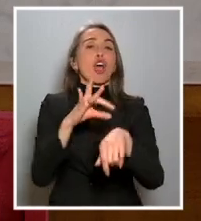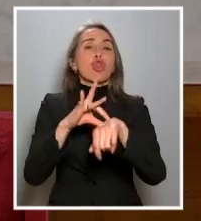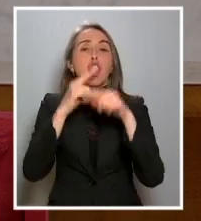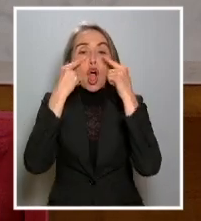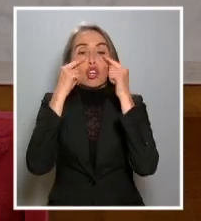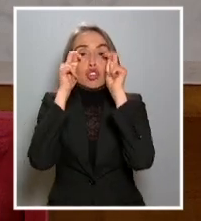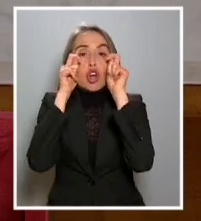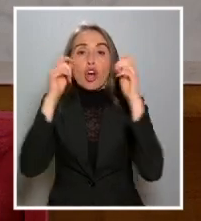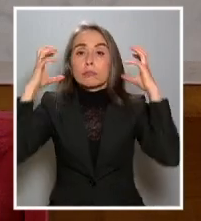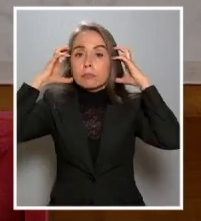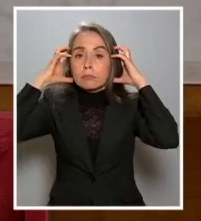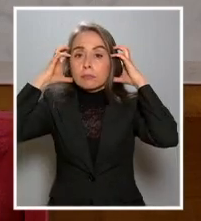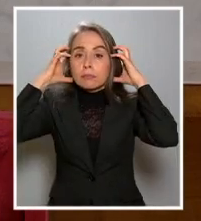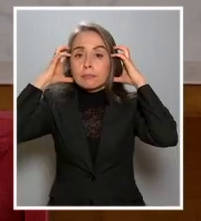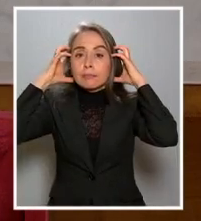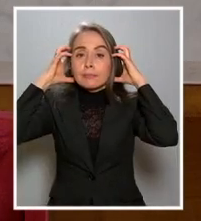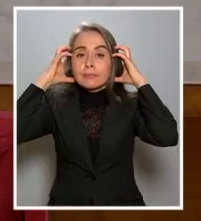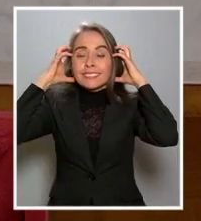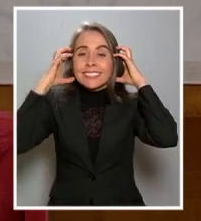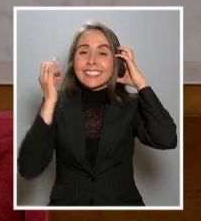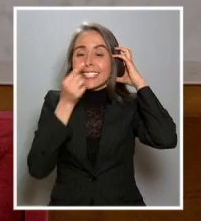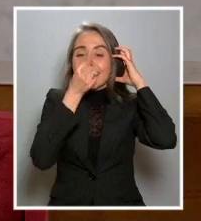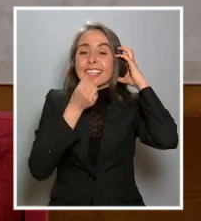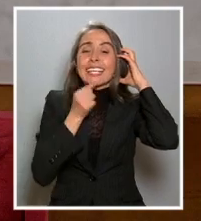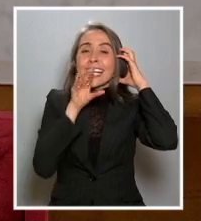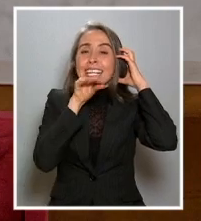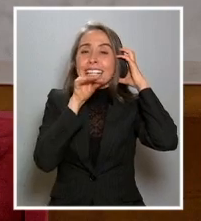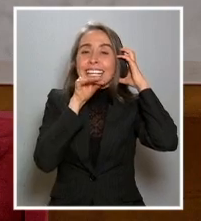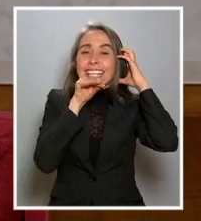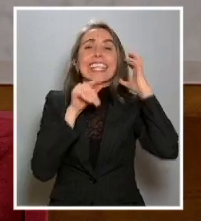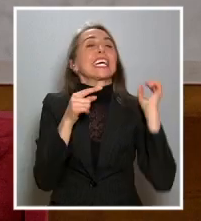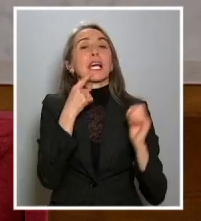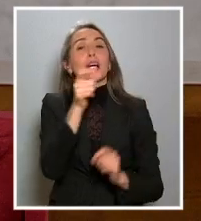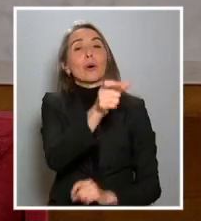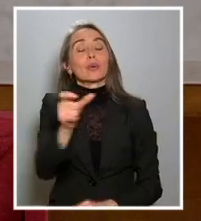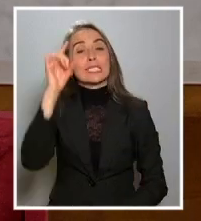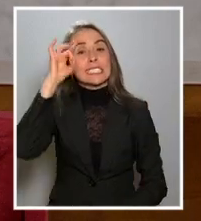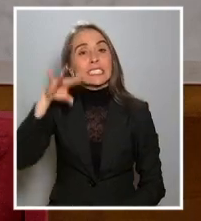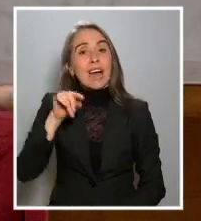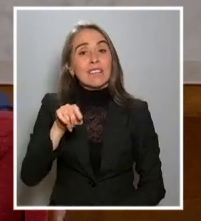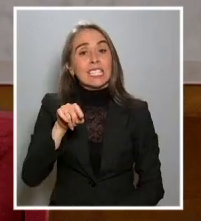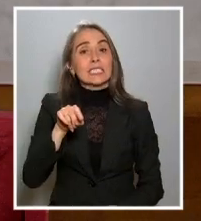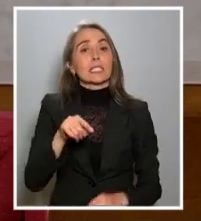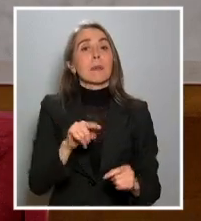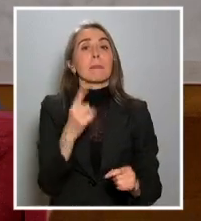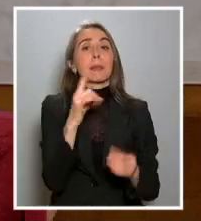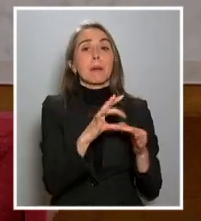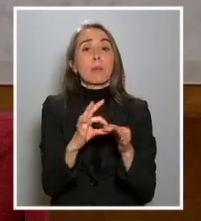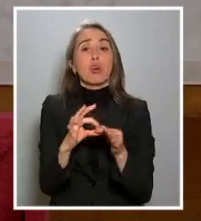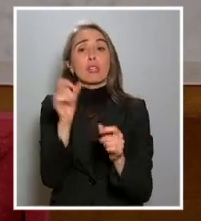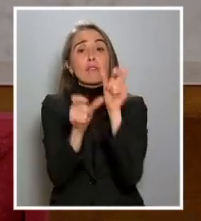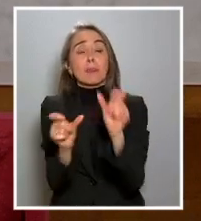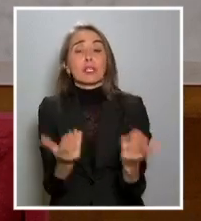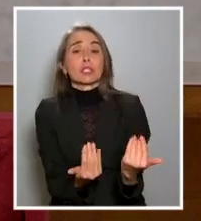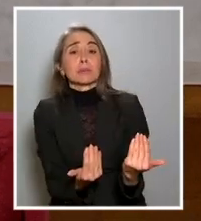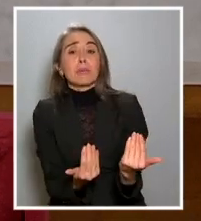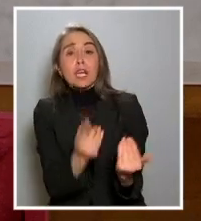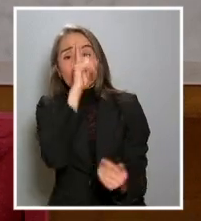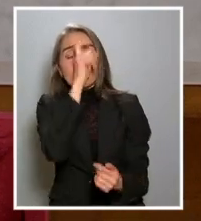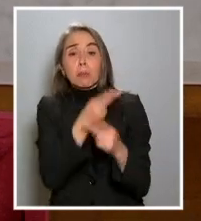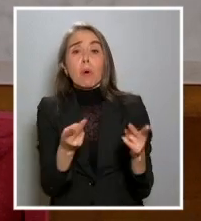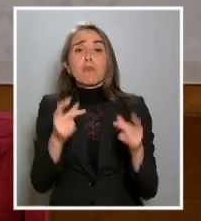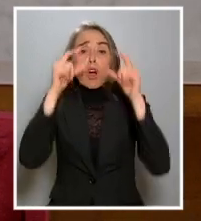y otorrinolaringología, porque, como seguramente saben, estas son las primeras causas de espera en el sector